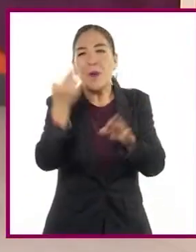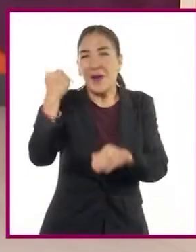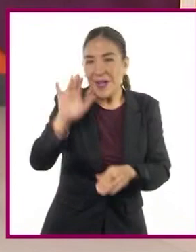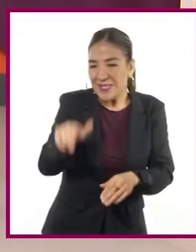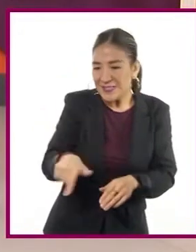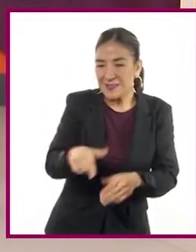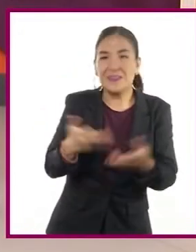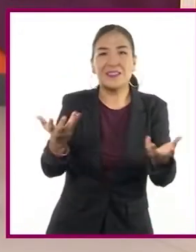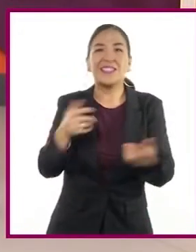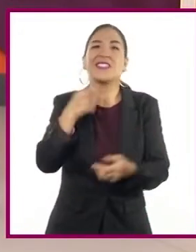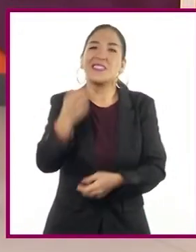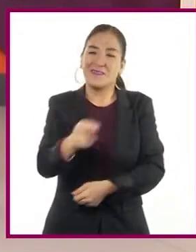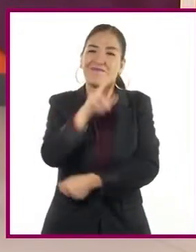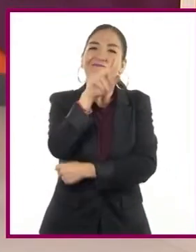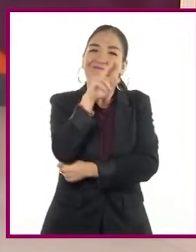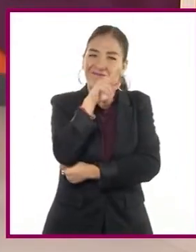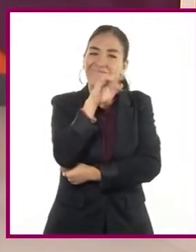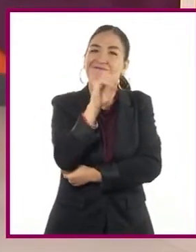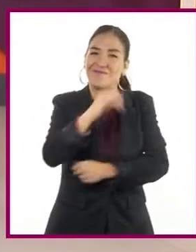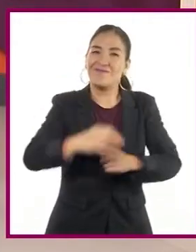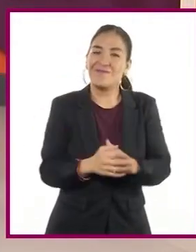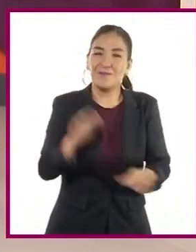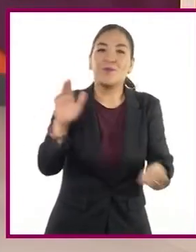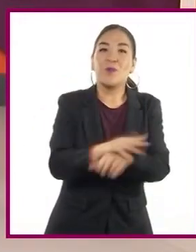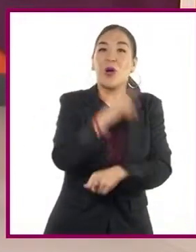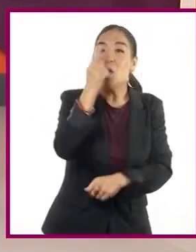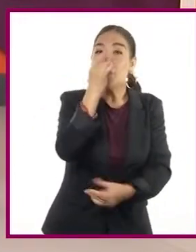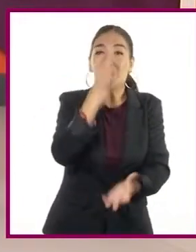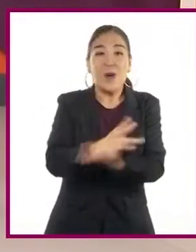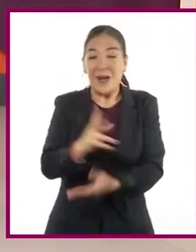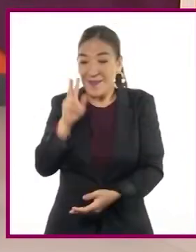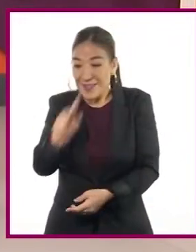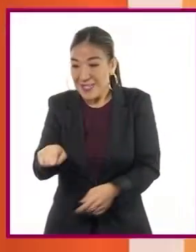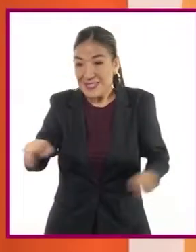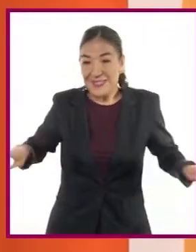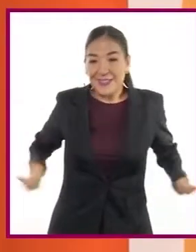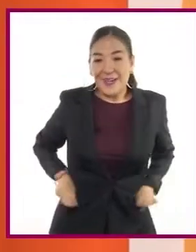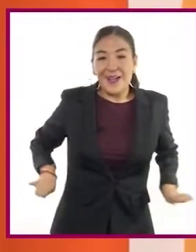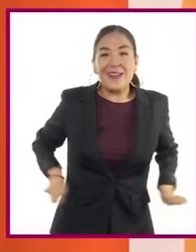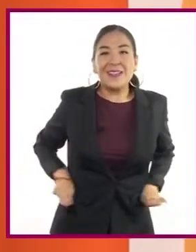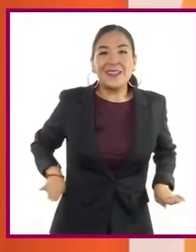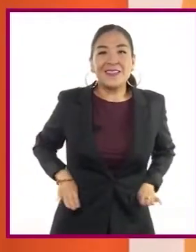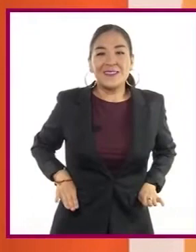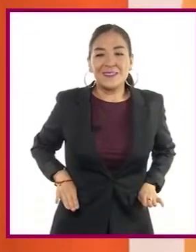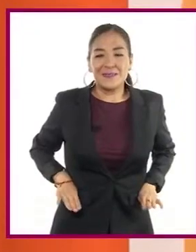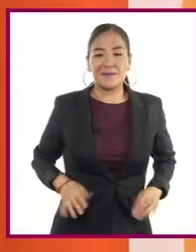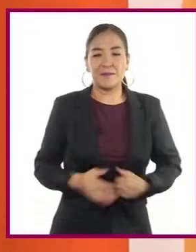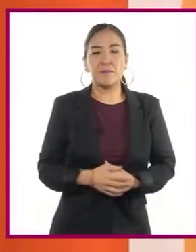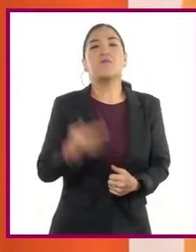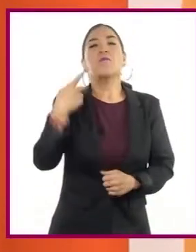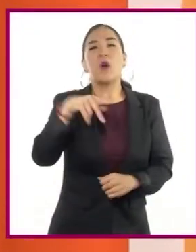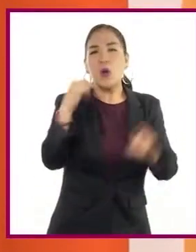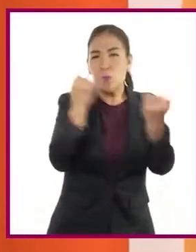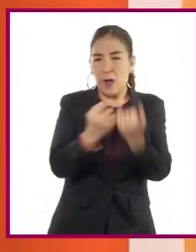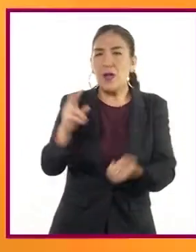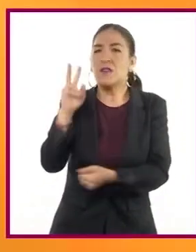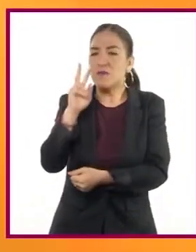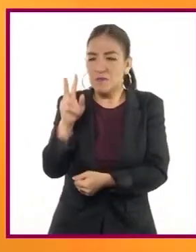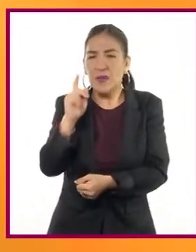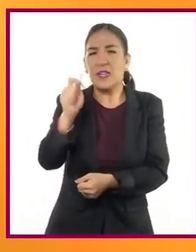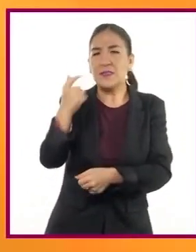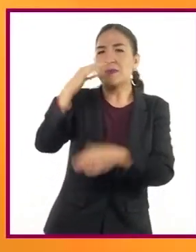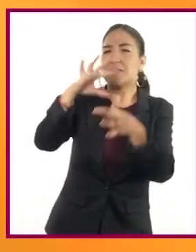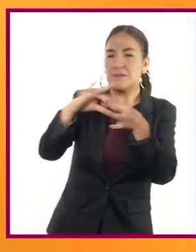le preocupa, porque es el único que ha visto con estas características. Pero también me contó